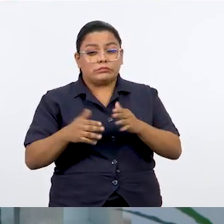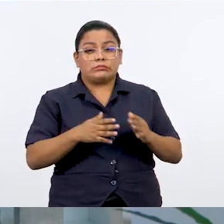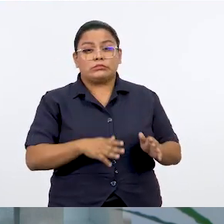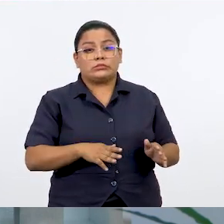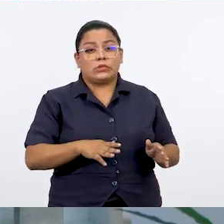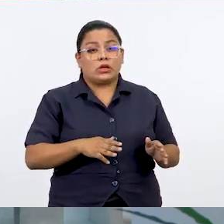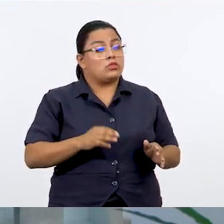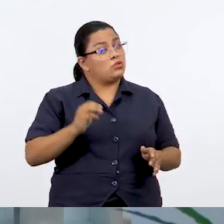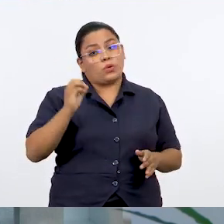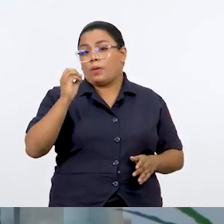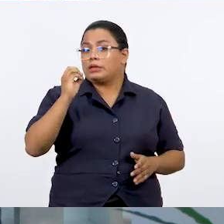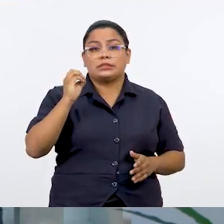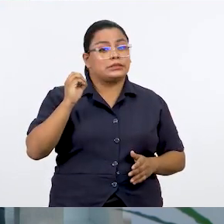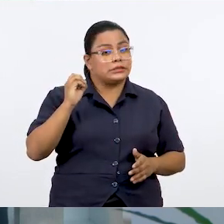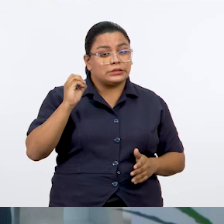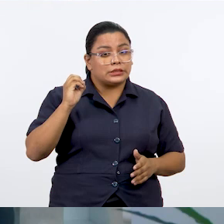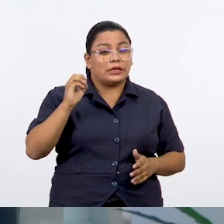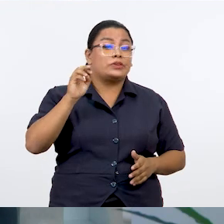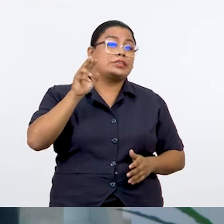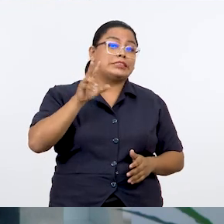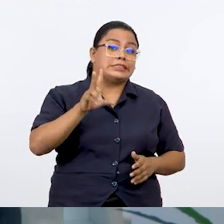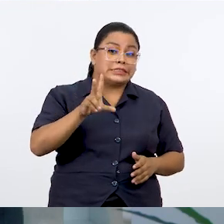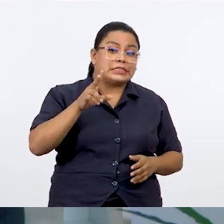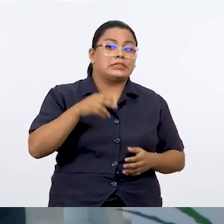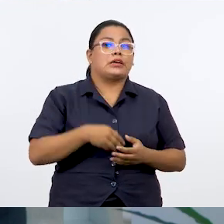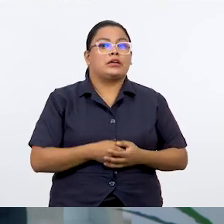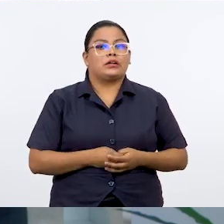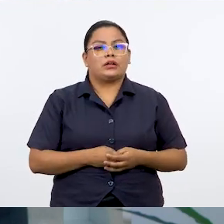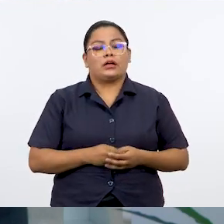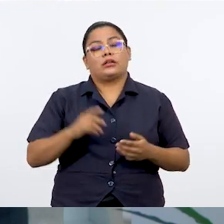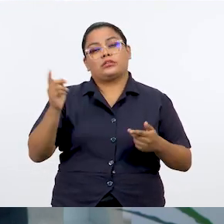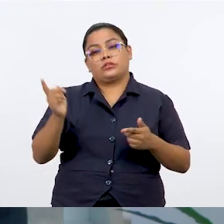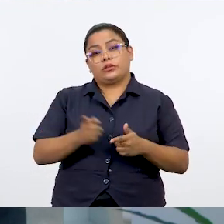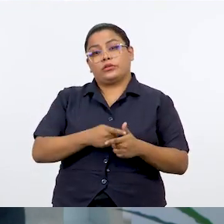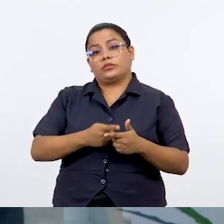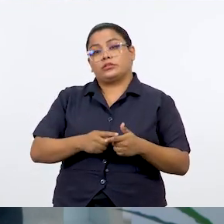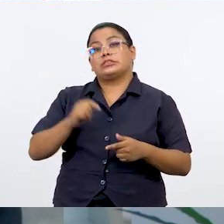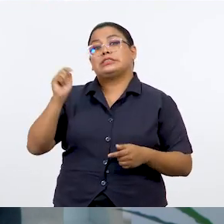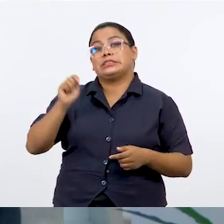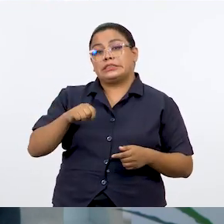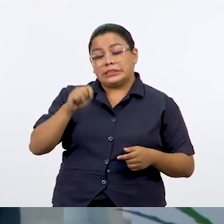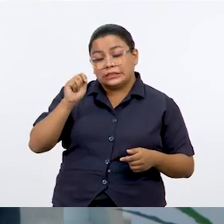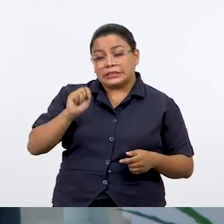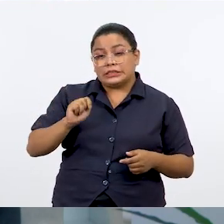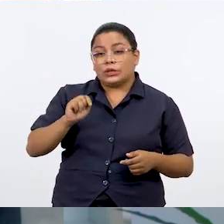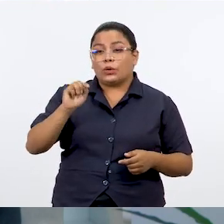tenemos no es 0, sino que 3. Entonces sí tenía que sobrar.